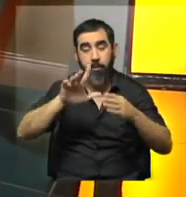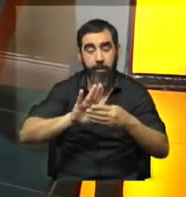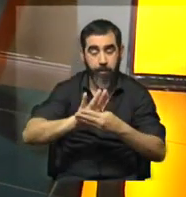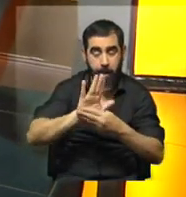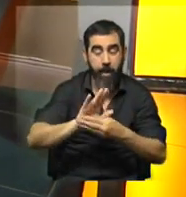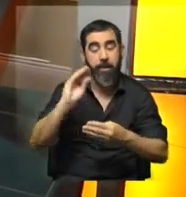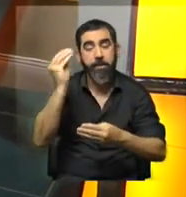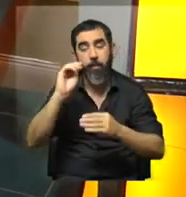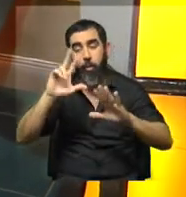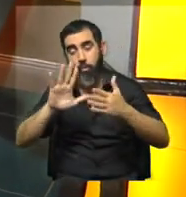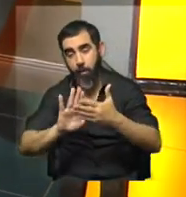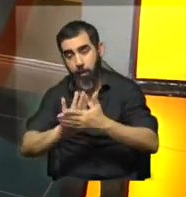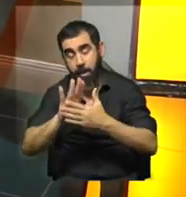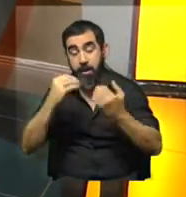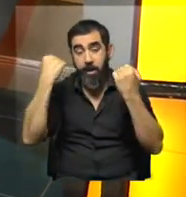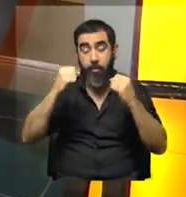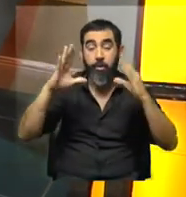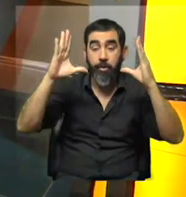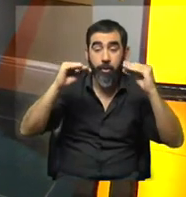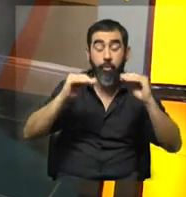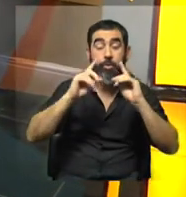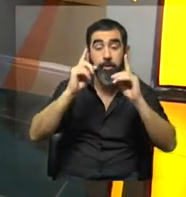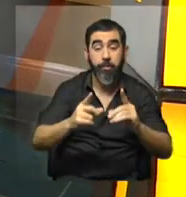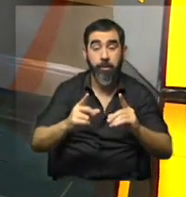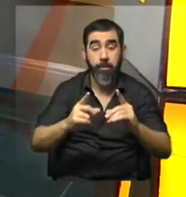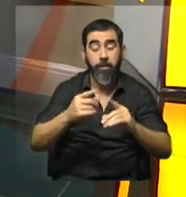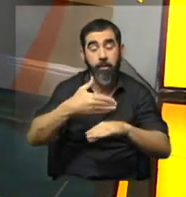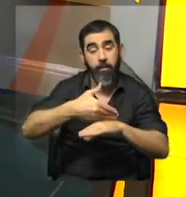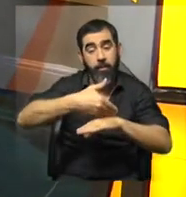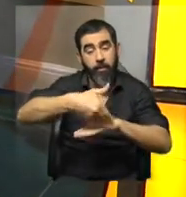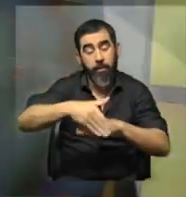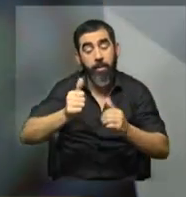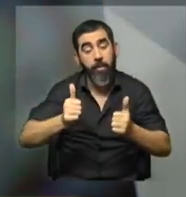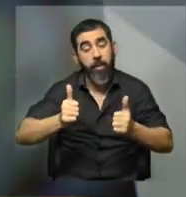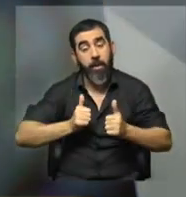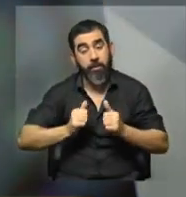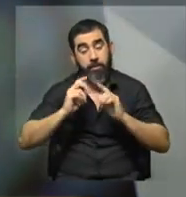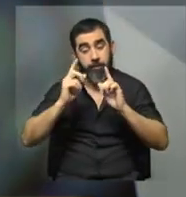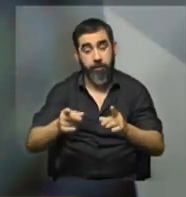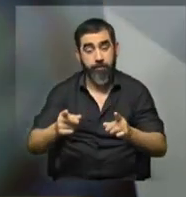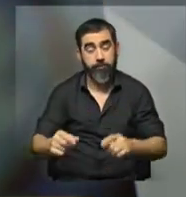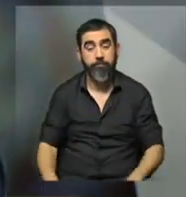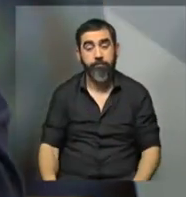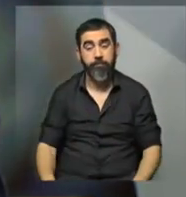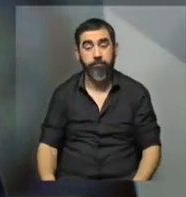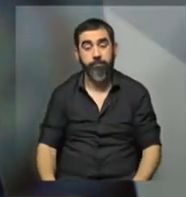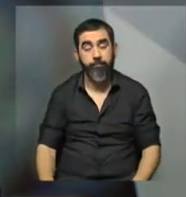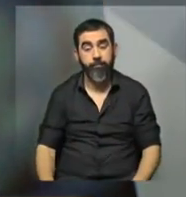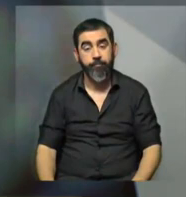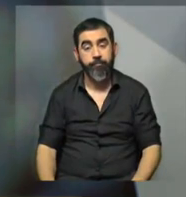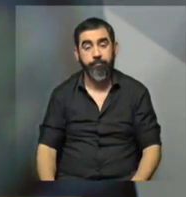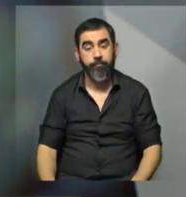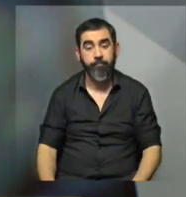a las 8. Los que hacen deportes nocturnos, tengo entendido que son más también tardíos a la hora de descansar también. Un montón de cosas que hay que tener en cuenta.